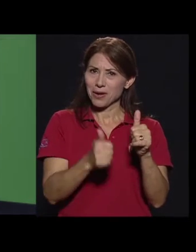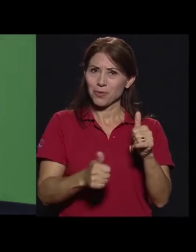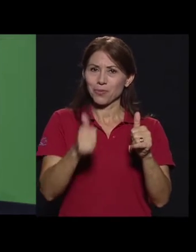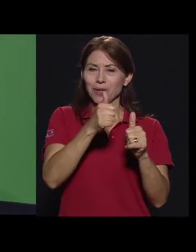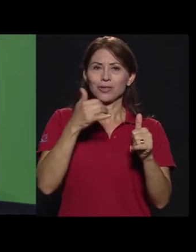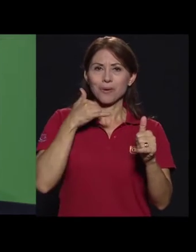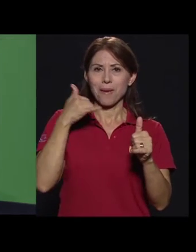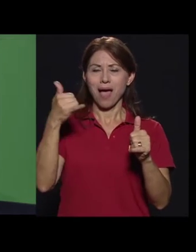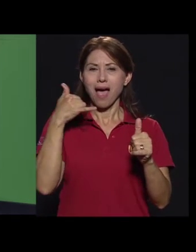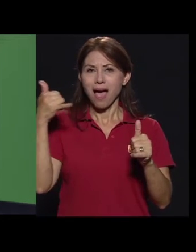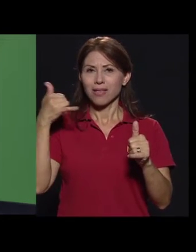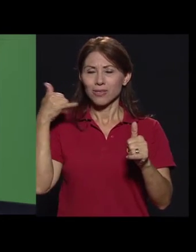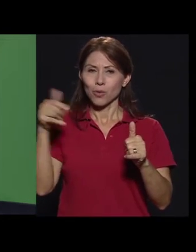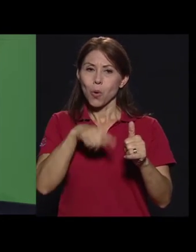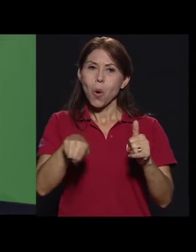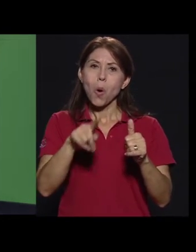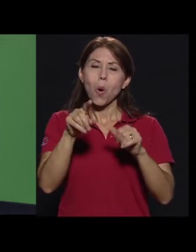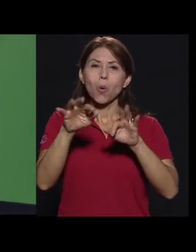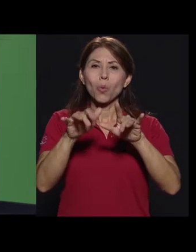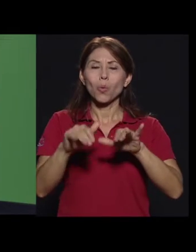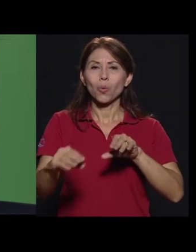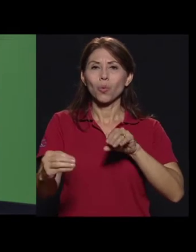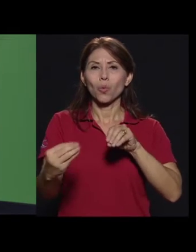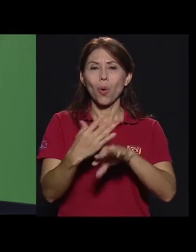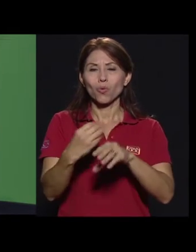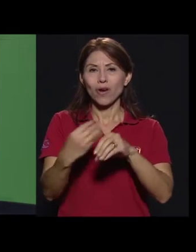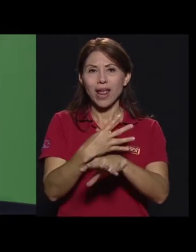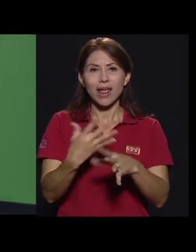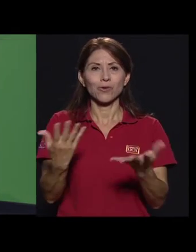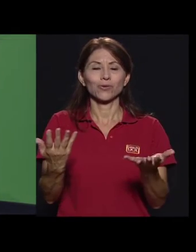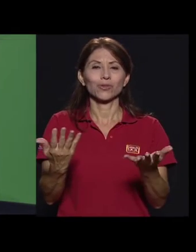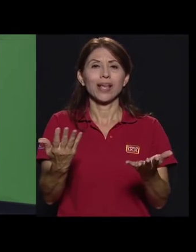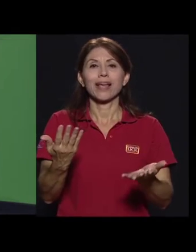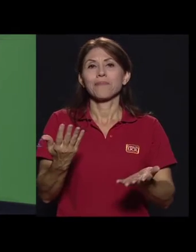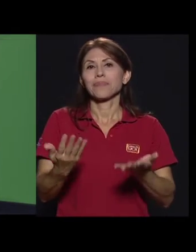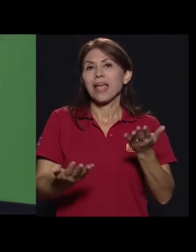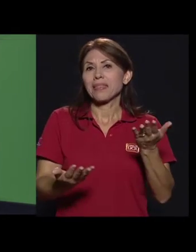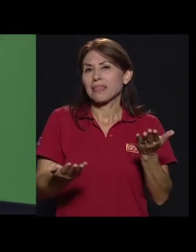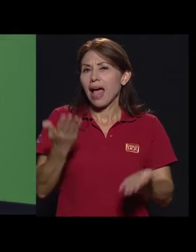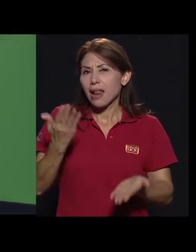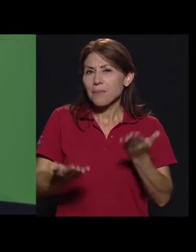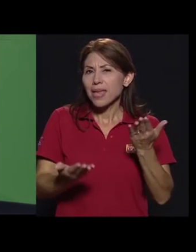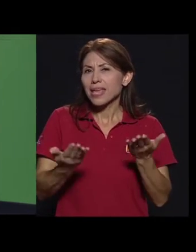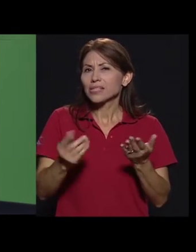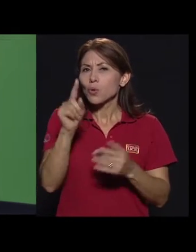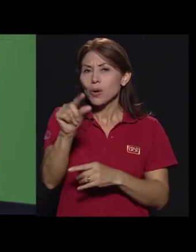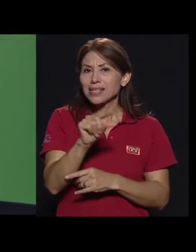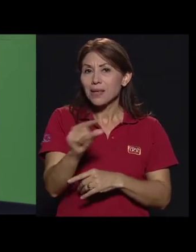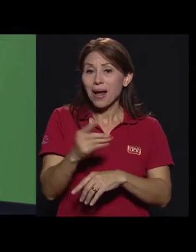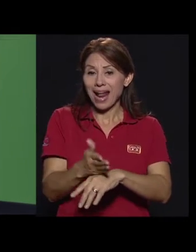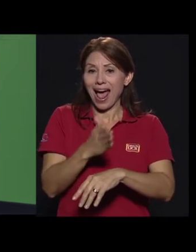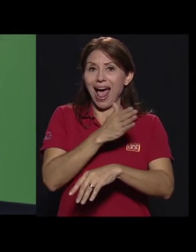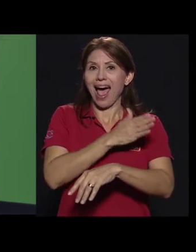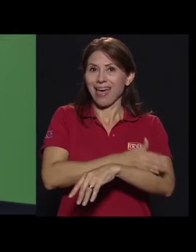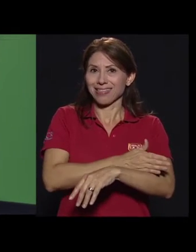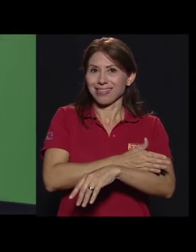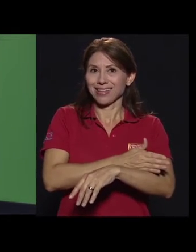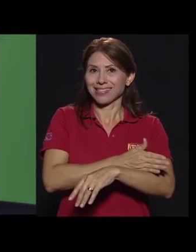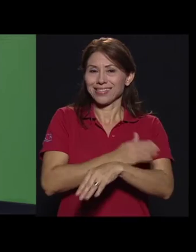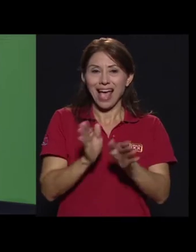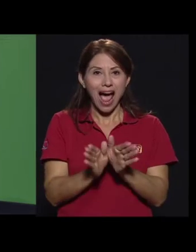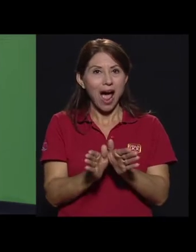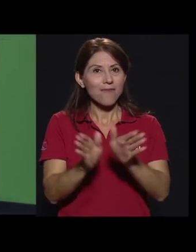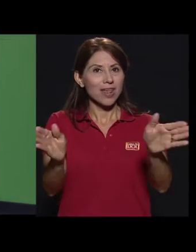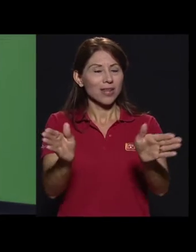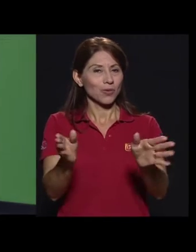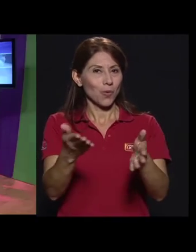ellos mismos los estaríamos llamando, les estaríamos enviando correos, tal vez les vamos a dar prioridad una semana antes de que se abra el público, dado que